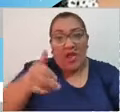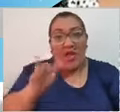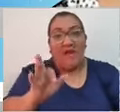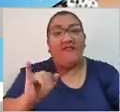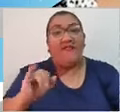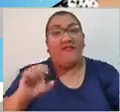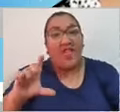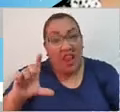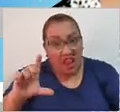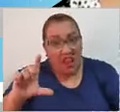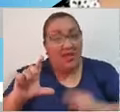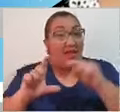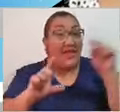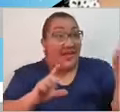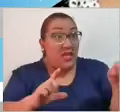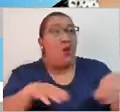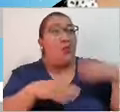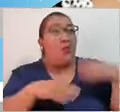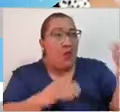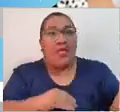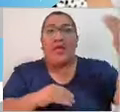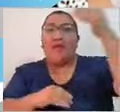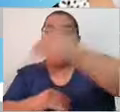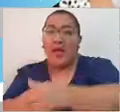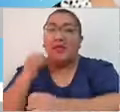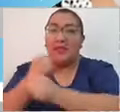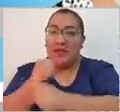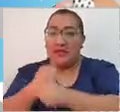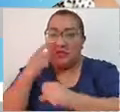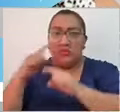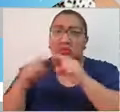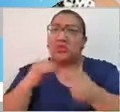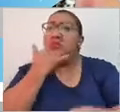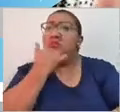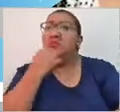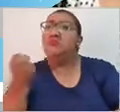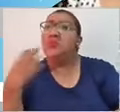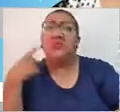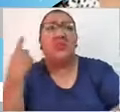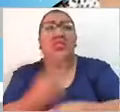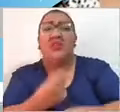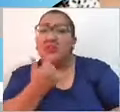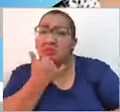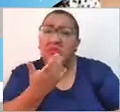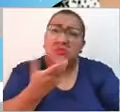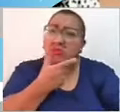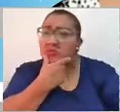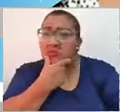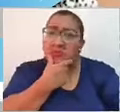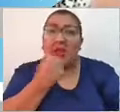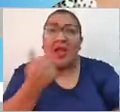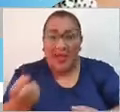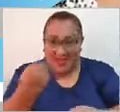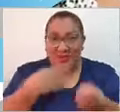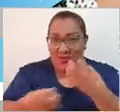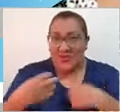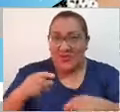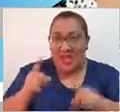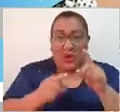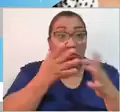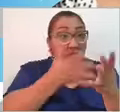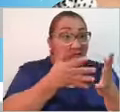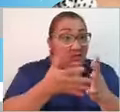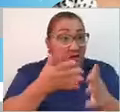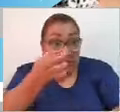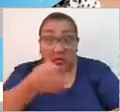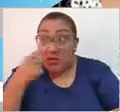inopinada pueda acudir a supervisar y levantar incluso la declaración de algunos testigos